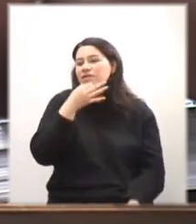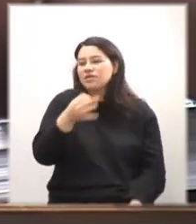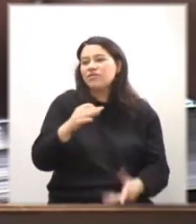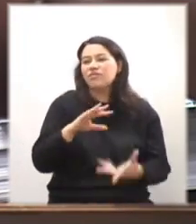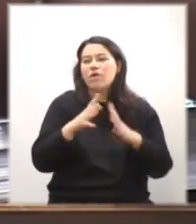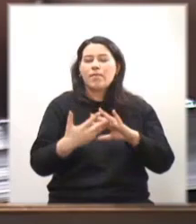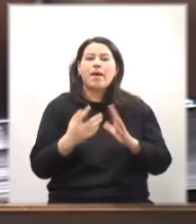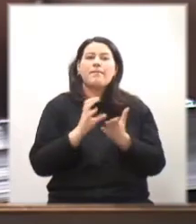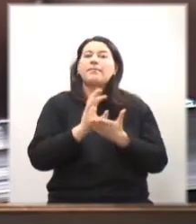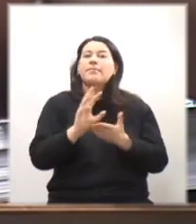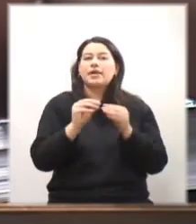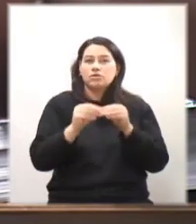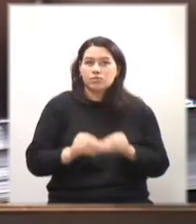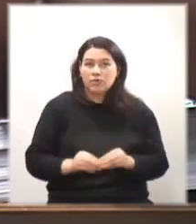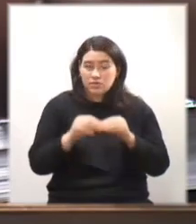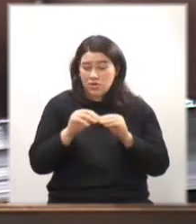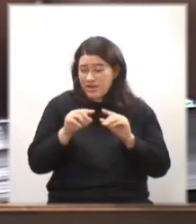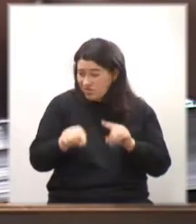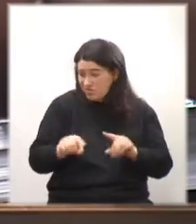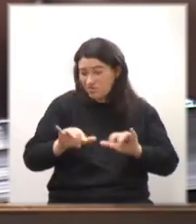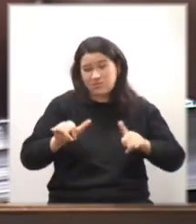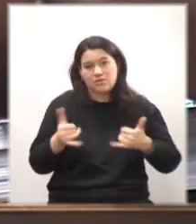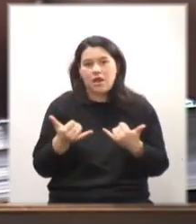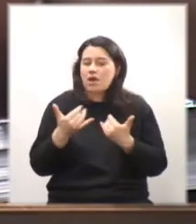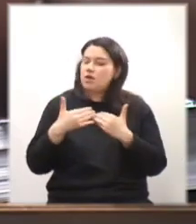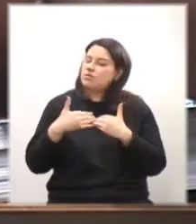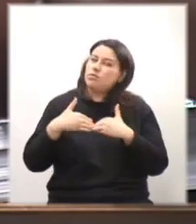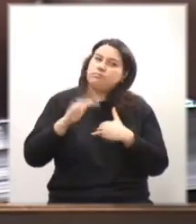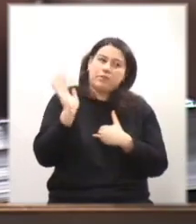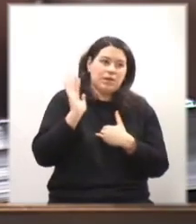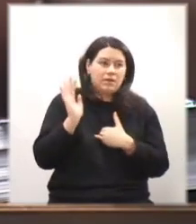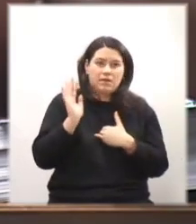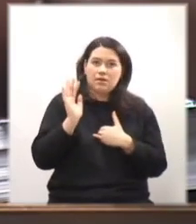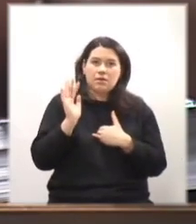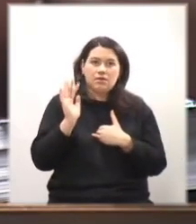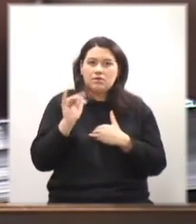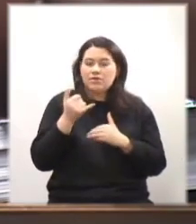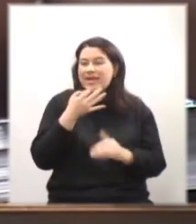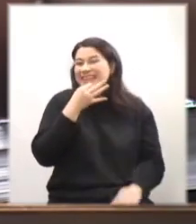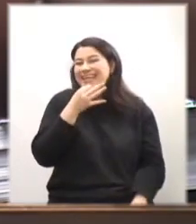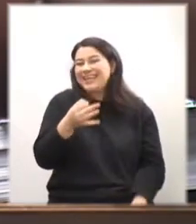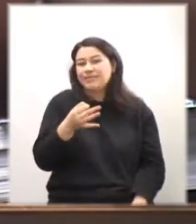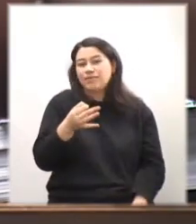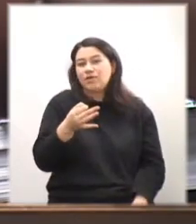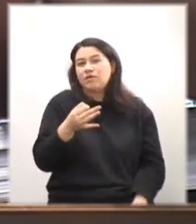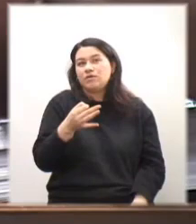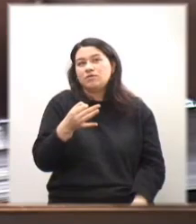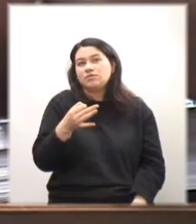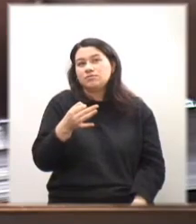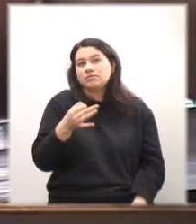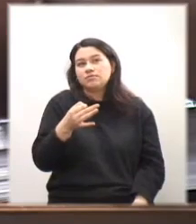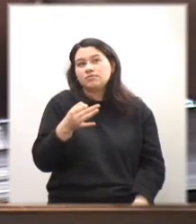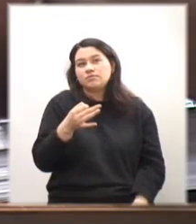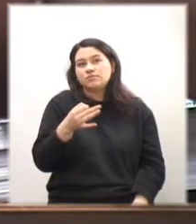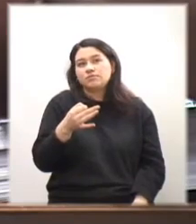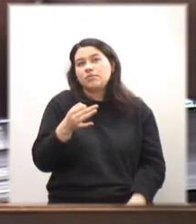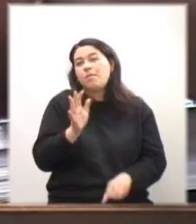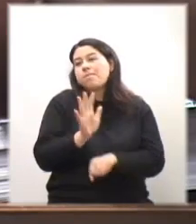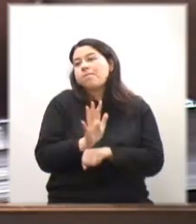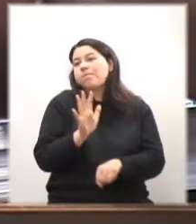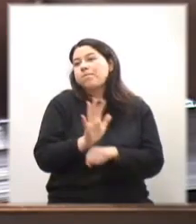asignar presupuestalmente. Esto ya supera lo que veníamos diciendo, la categoría de